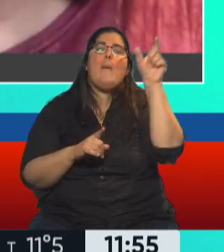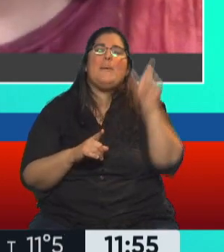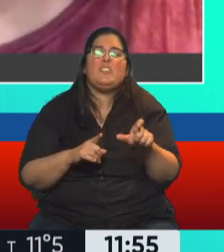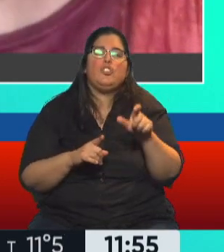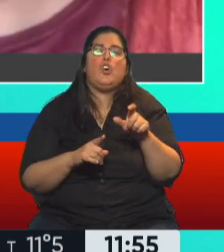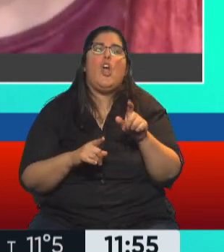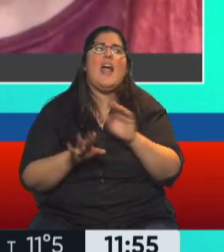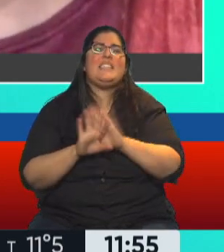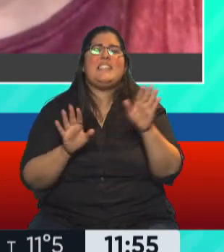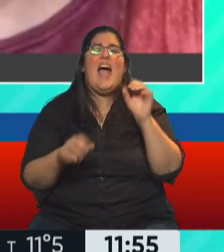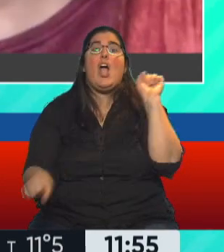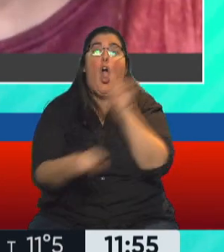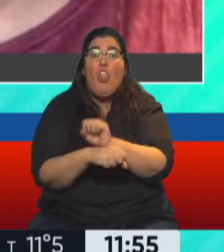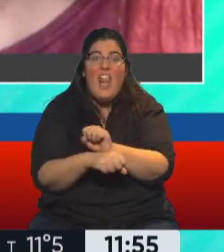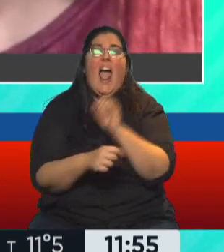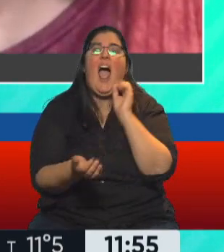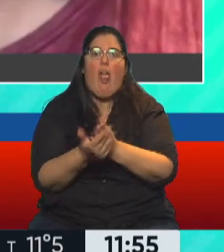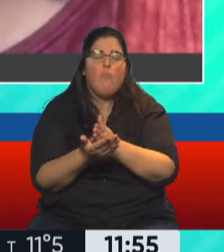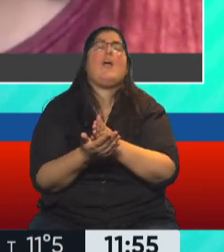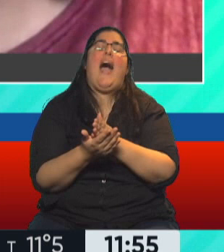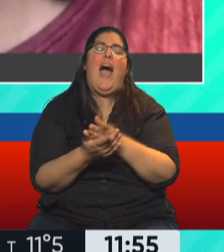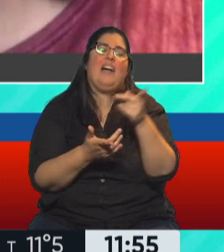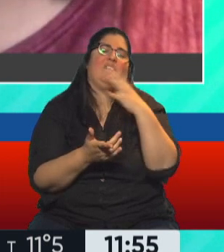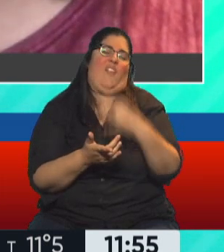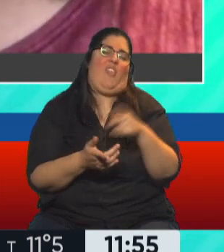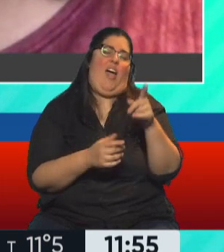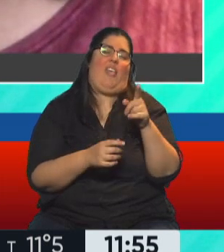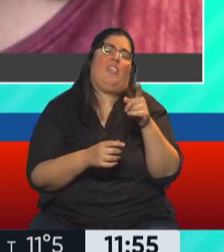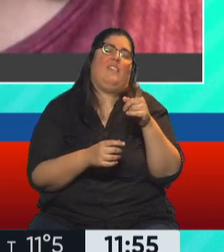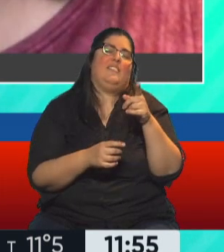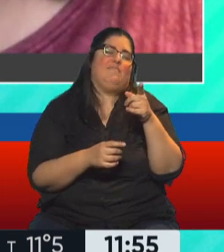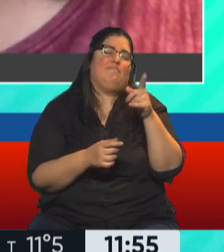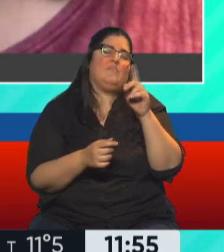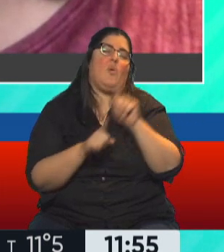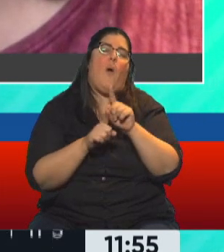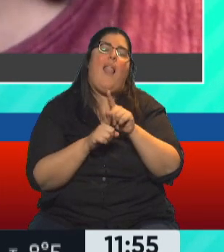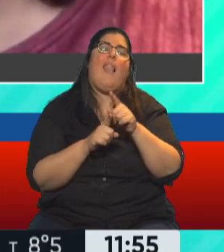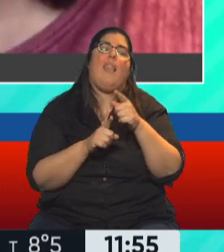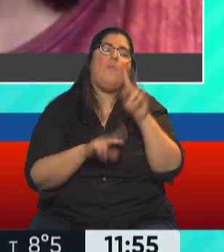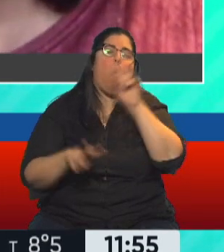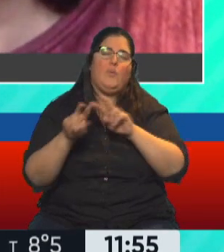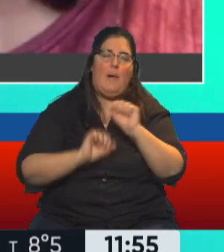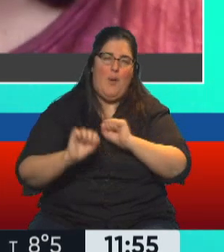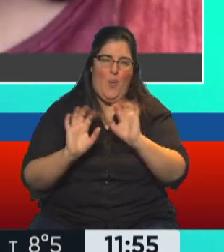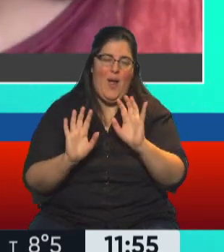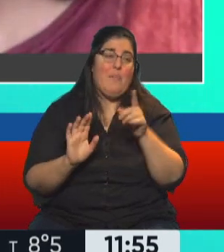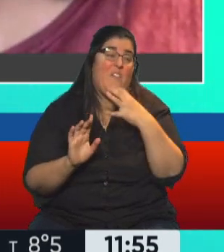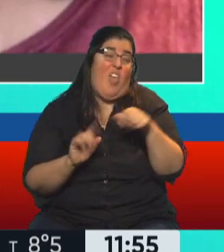sido condenada por ese delito, ¿no? Claro. Entonces, aquí tenemos el caso más bien de una persona que ha expresado sus